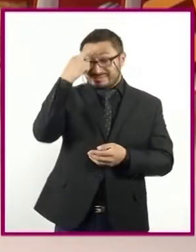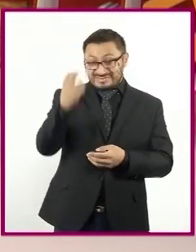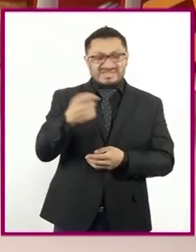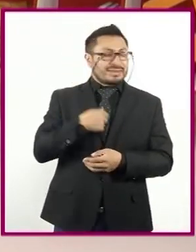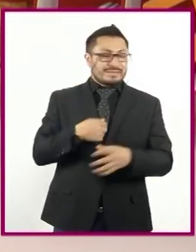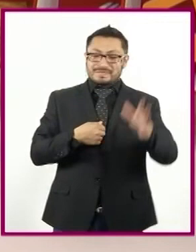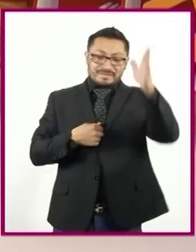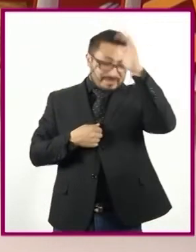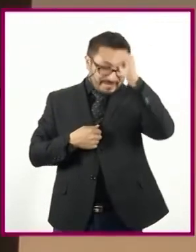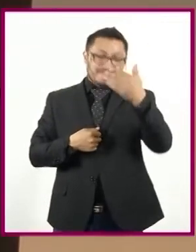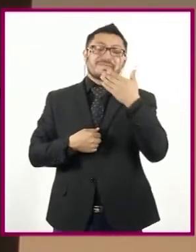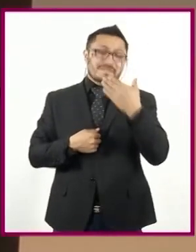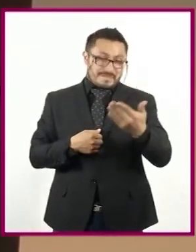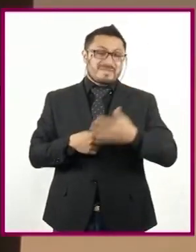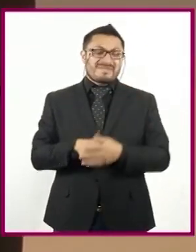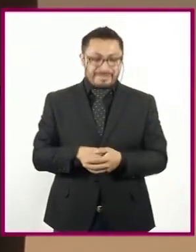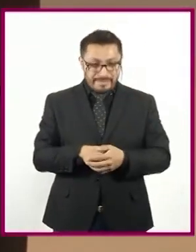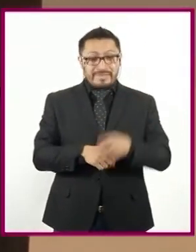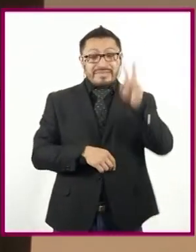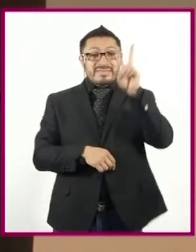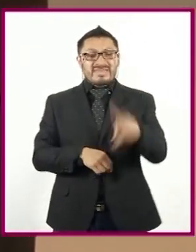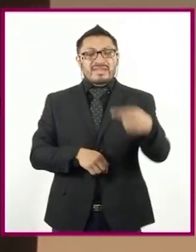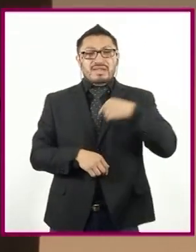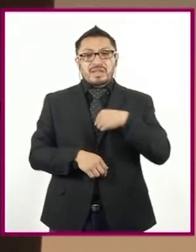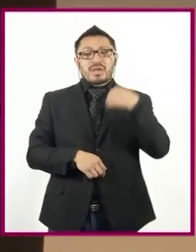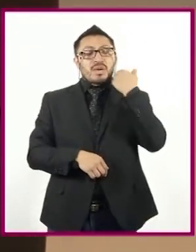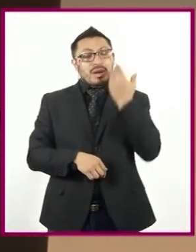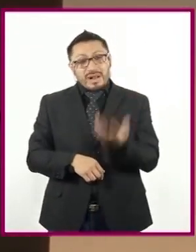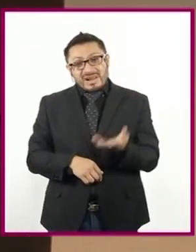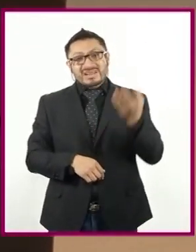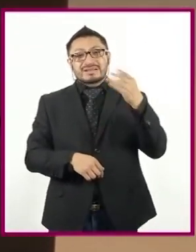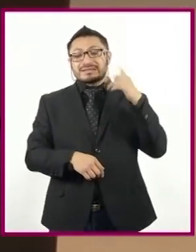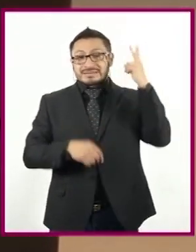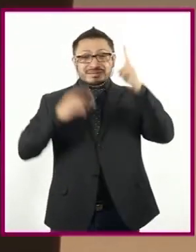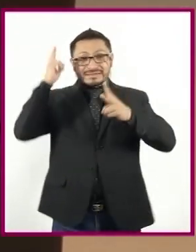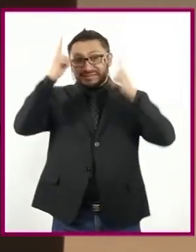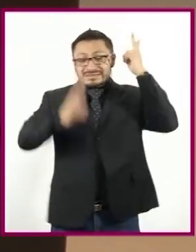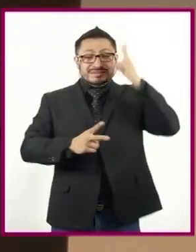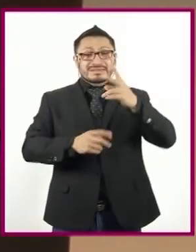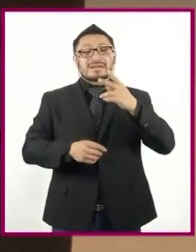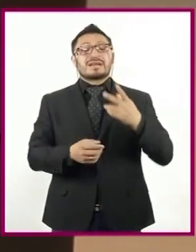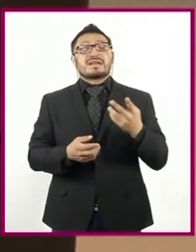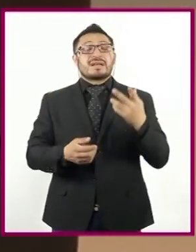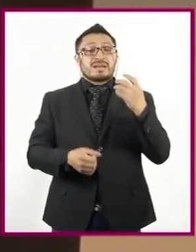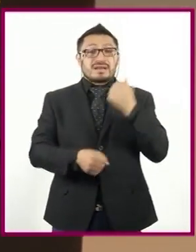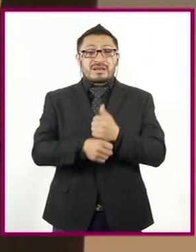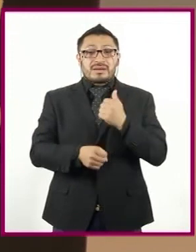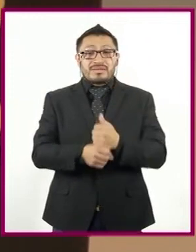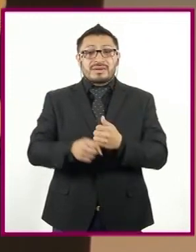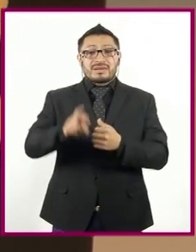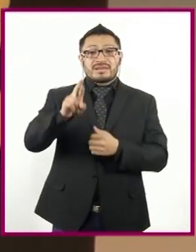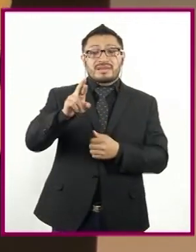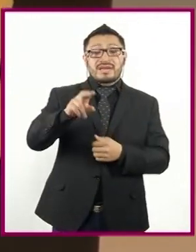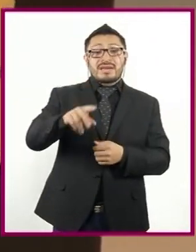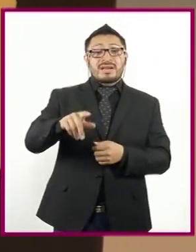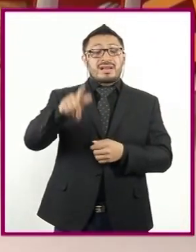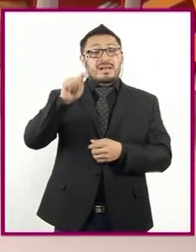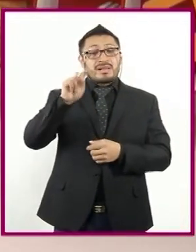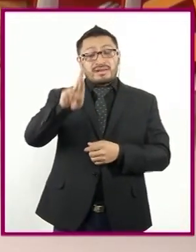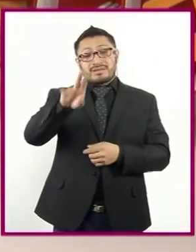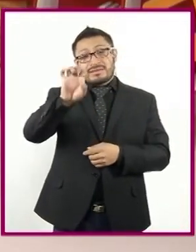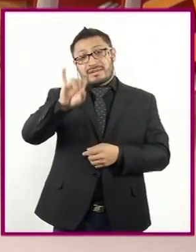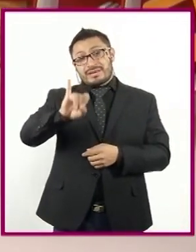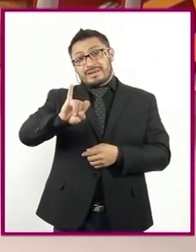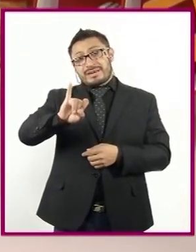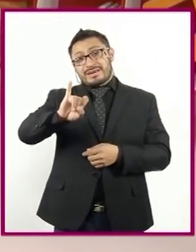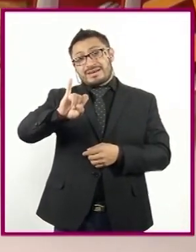coincido plenamente con Guerrero. La verdad es que a mí me hubiera gustado ir a visitar a mi abuelita, a Reynosa, pero no he podido, y sacar